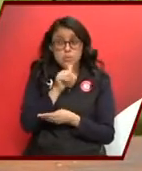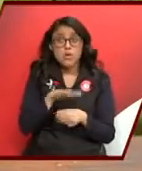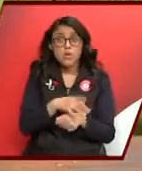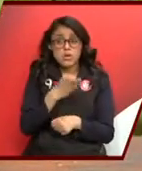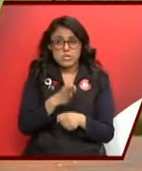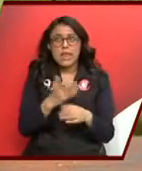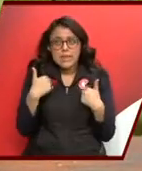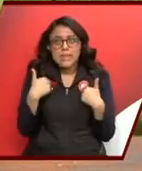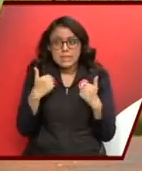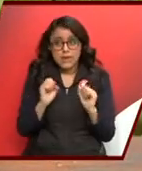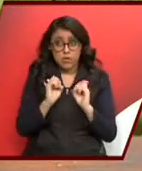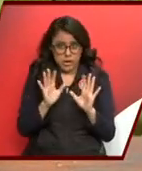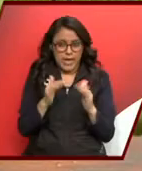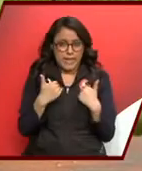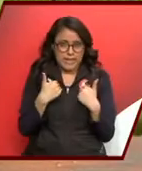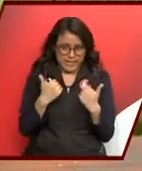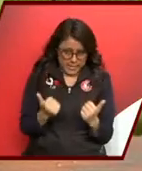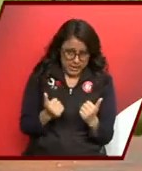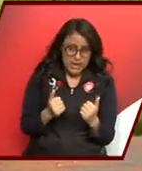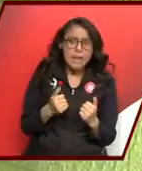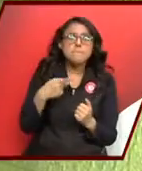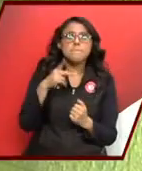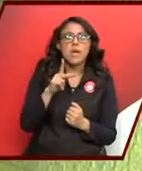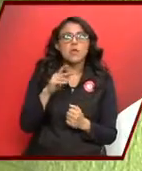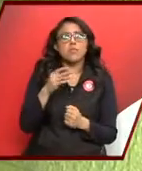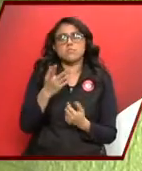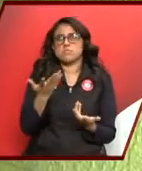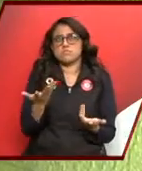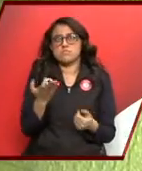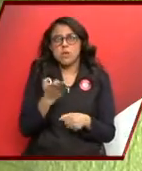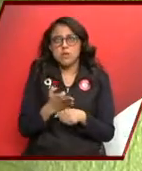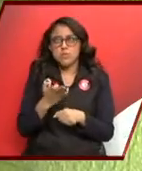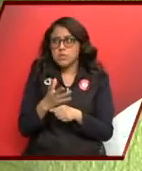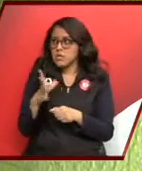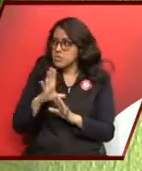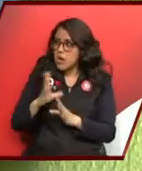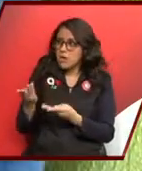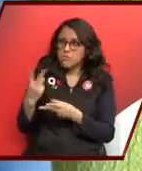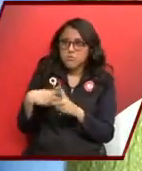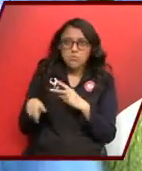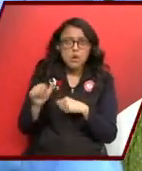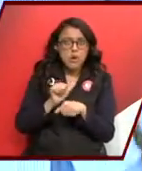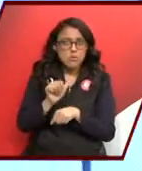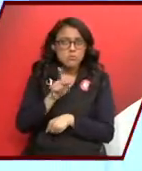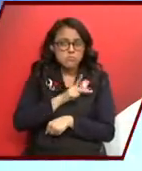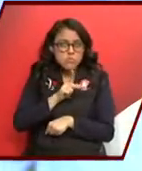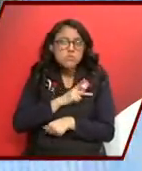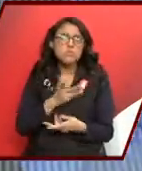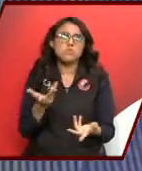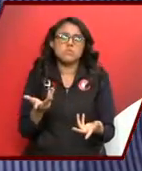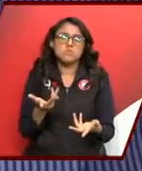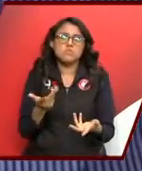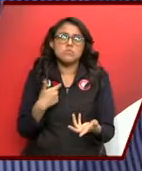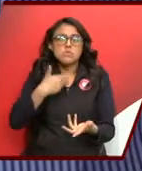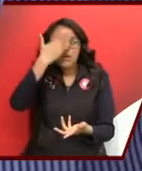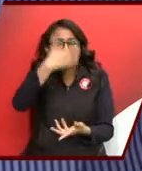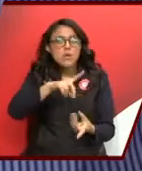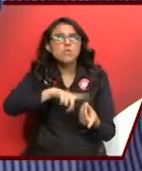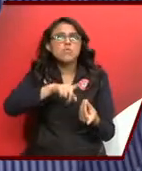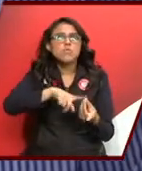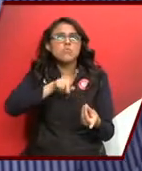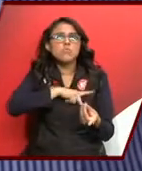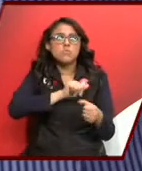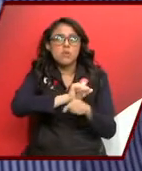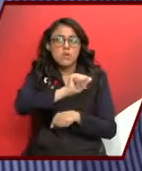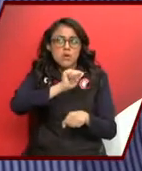parte entiende la situación, sin embargo asegura que ya es hora que se le devuelva su unidad. Quiero saber dónde está mi vehículo